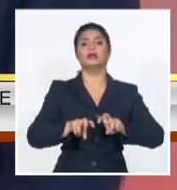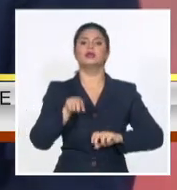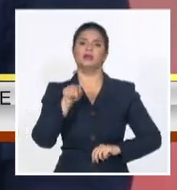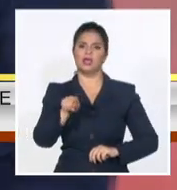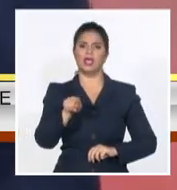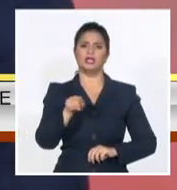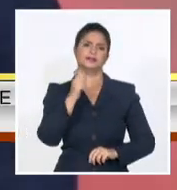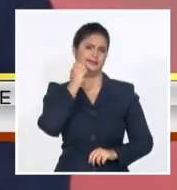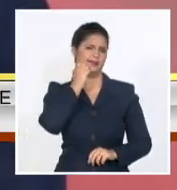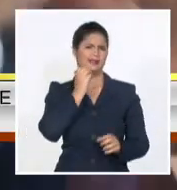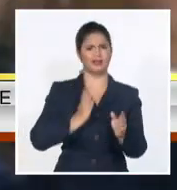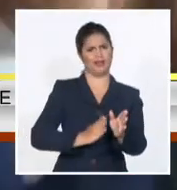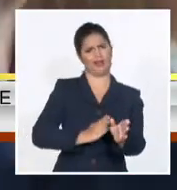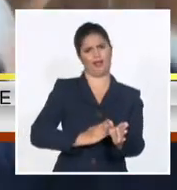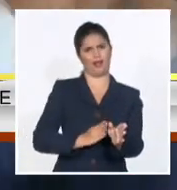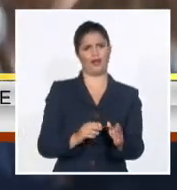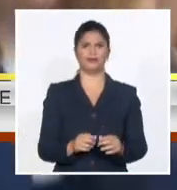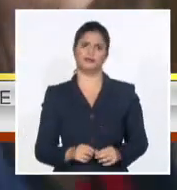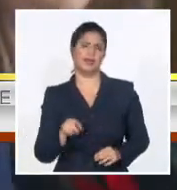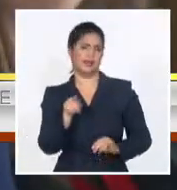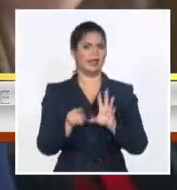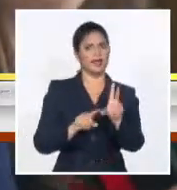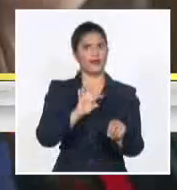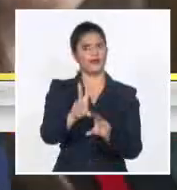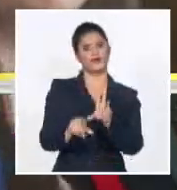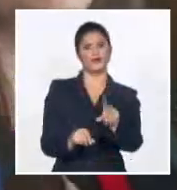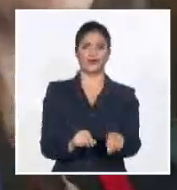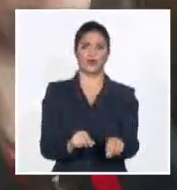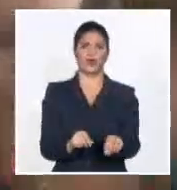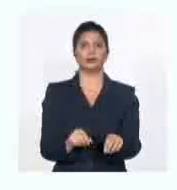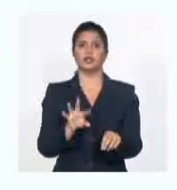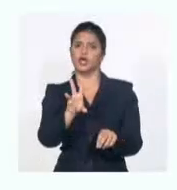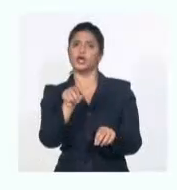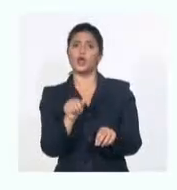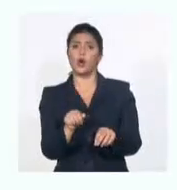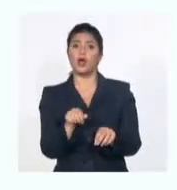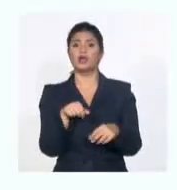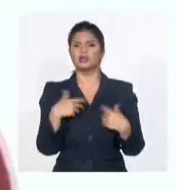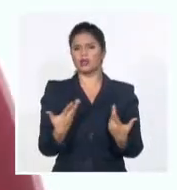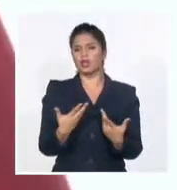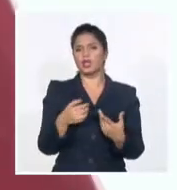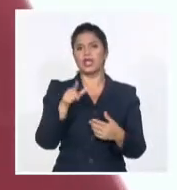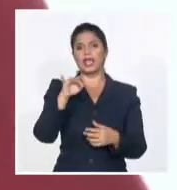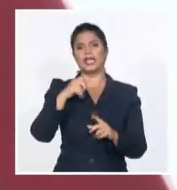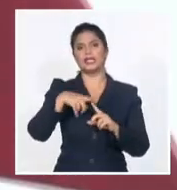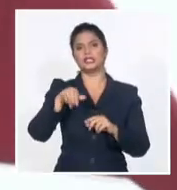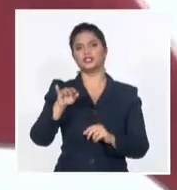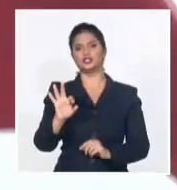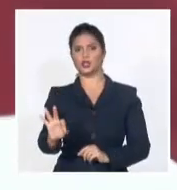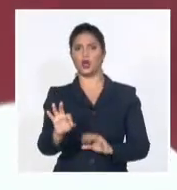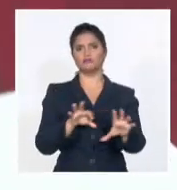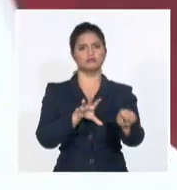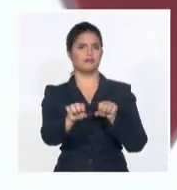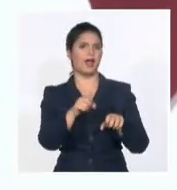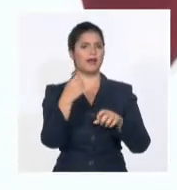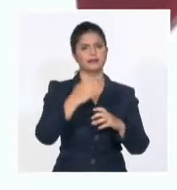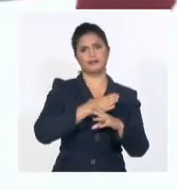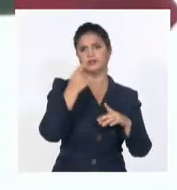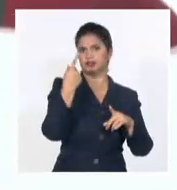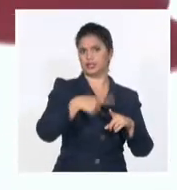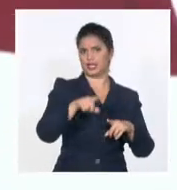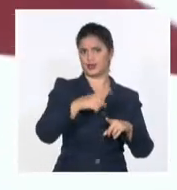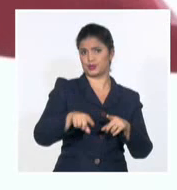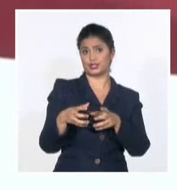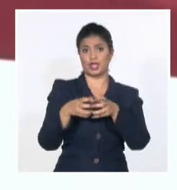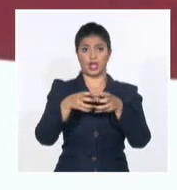en negocios de recursos energéticos, como una mina de litio y un centro de producción de hidrógeno. La Fiscalía portuguesa incluso realizó un